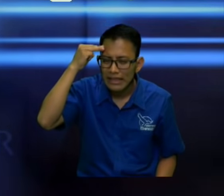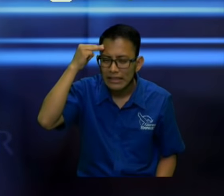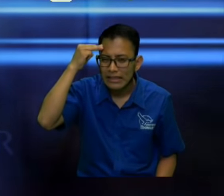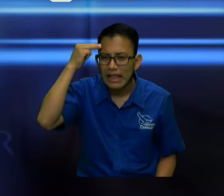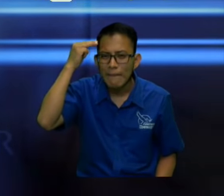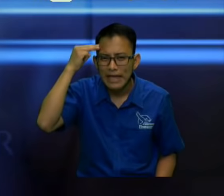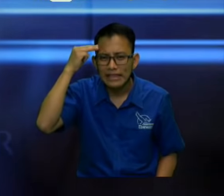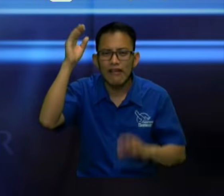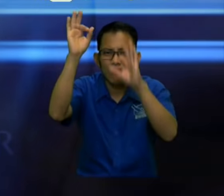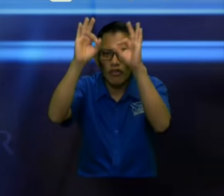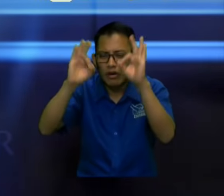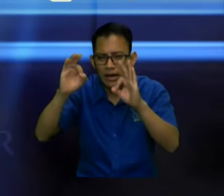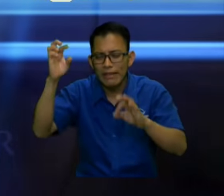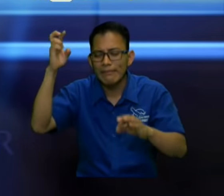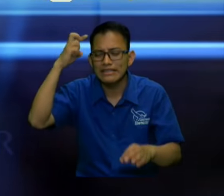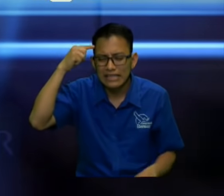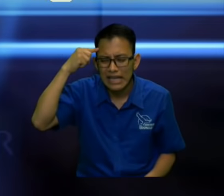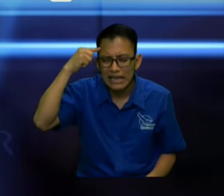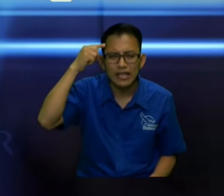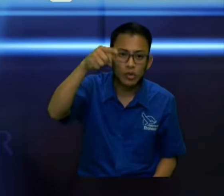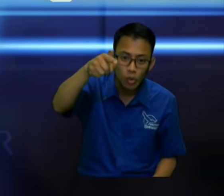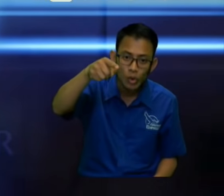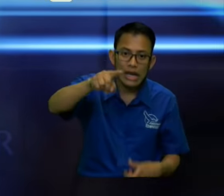vas a ser transformado como no te imaginas.